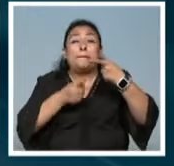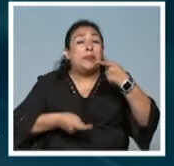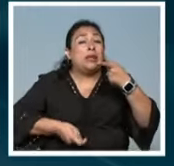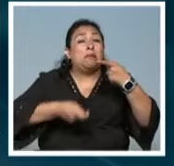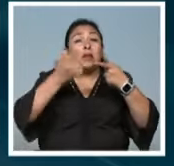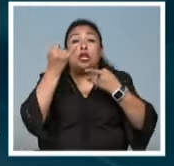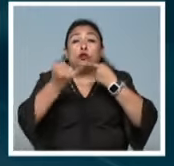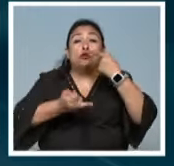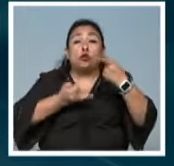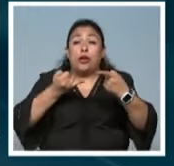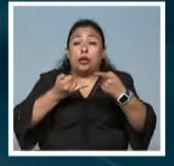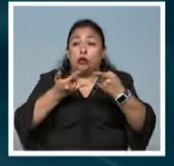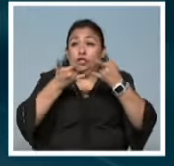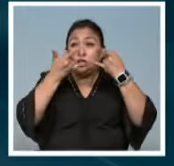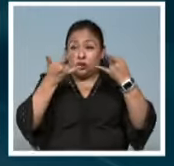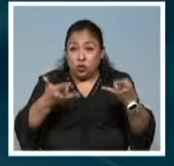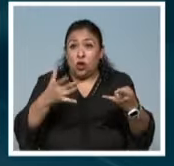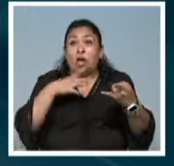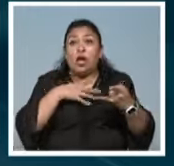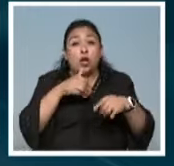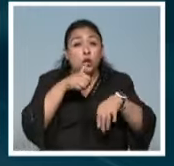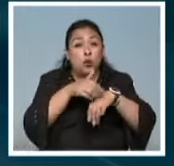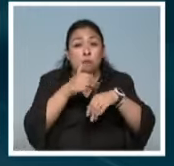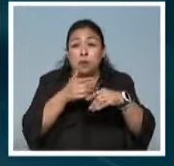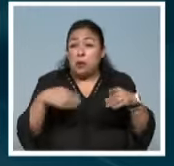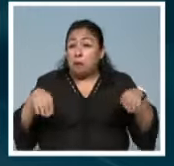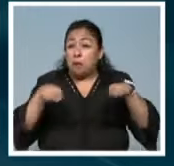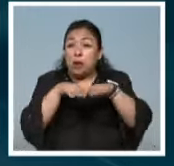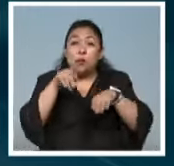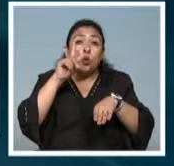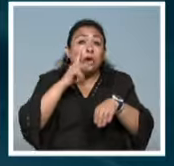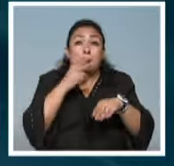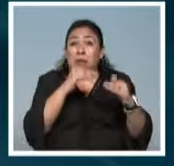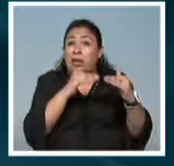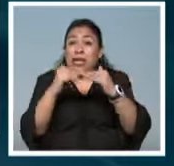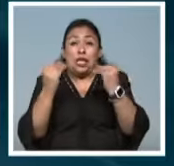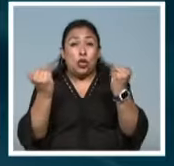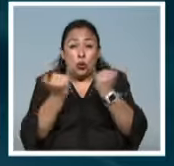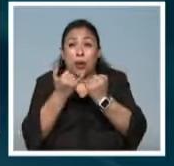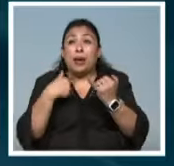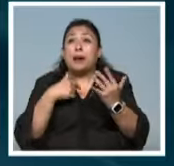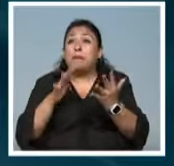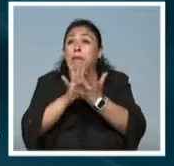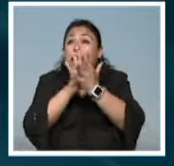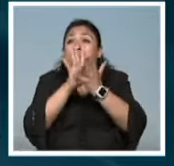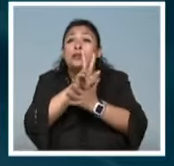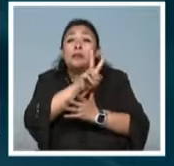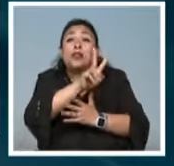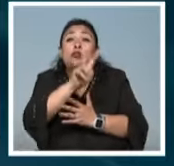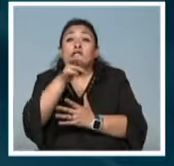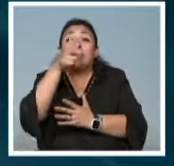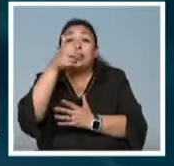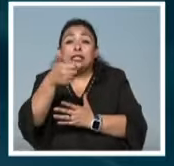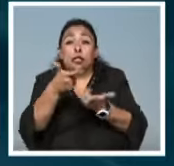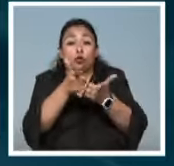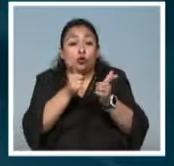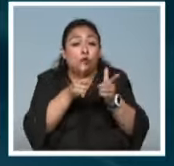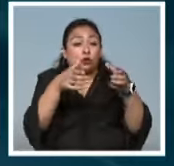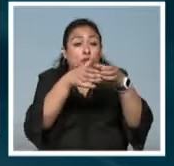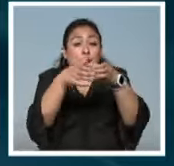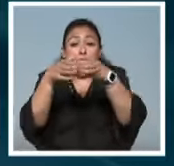primeros Juegos en la historia en contar con igual número de atletas, hombres y mujeres. Van a participar 206